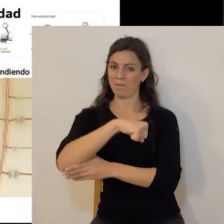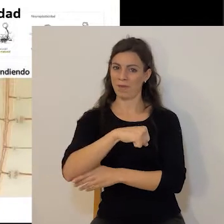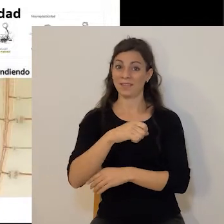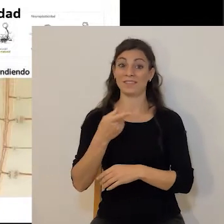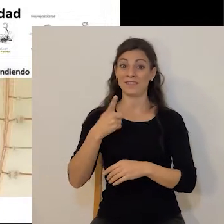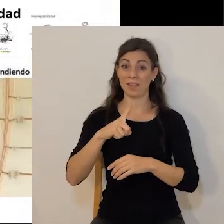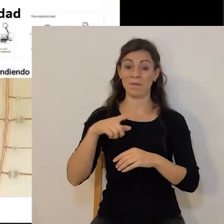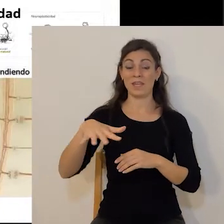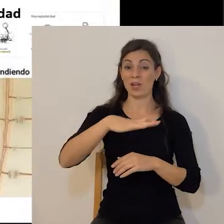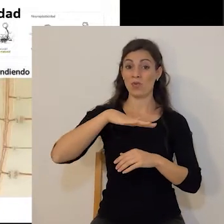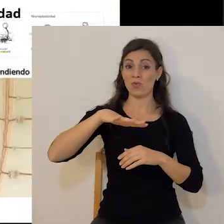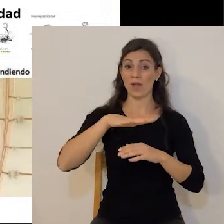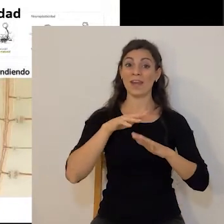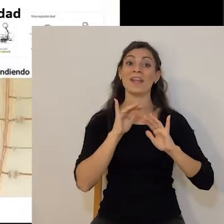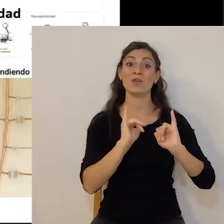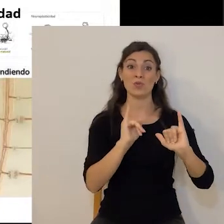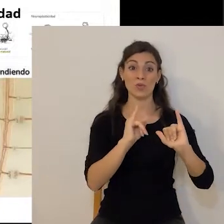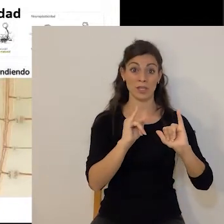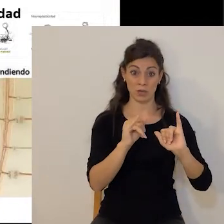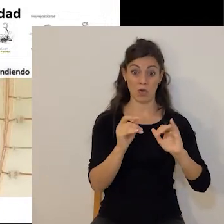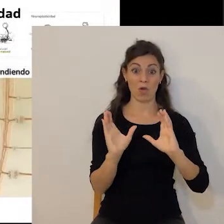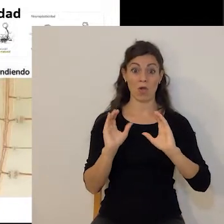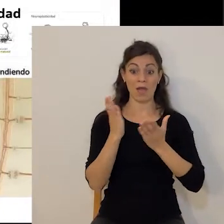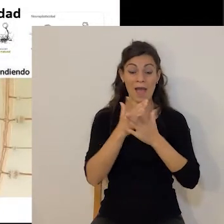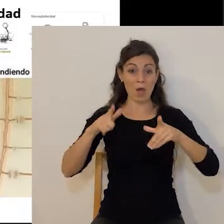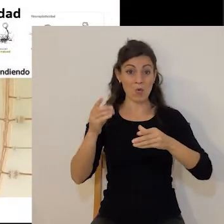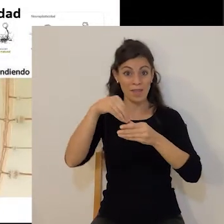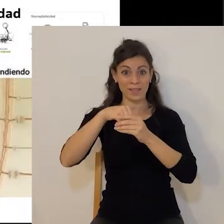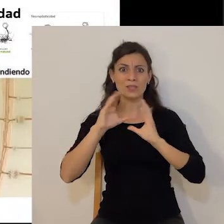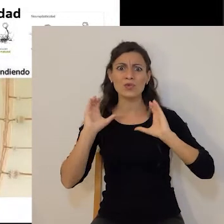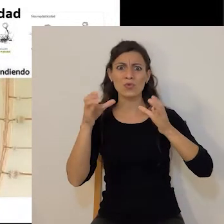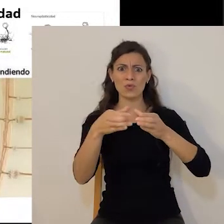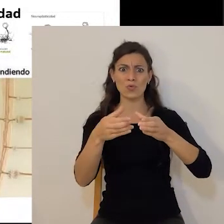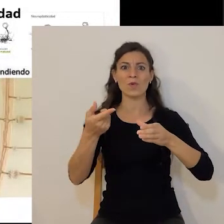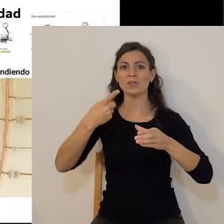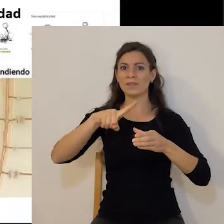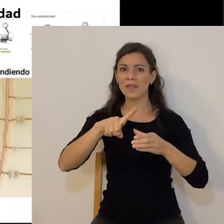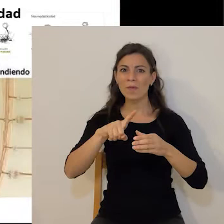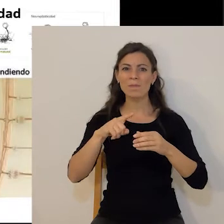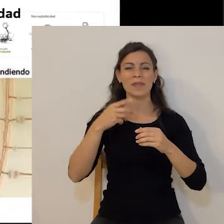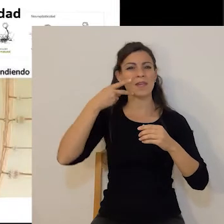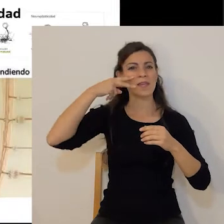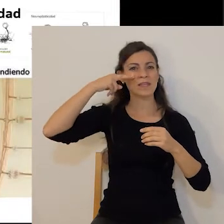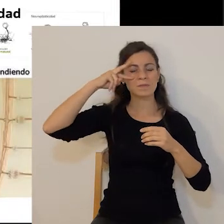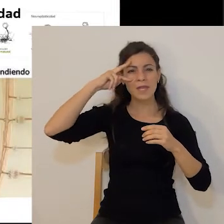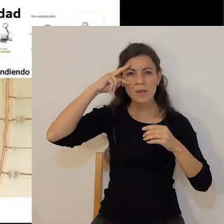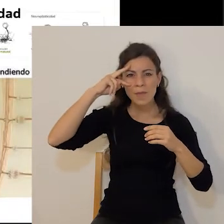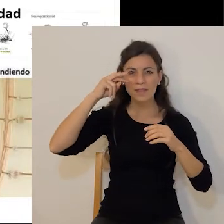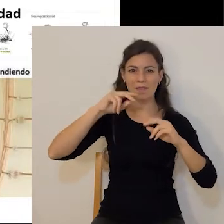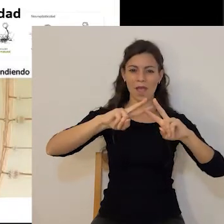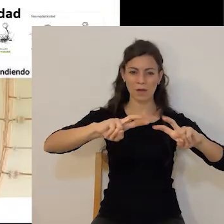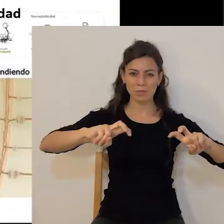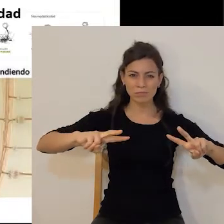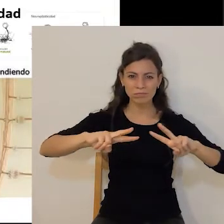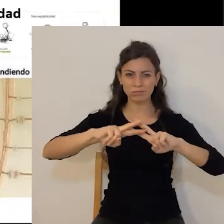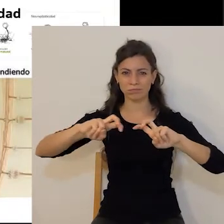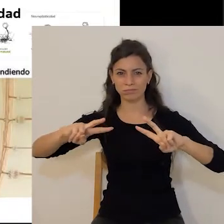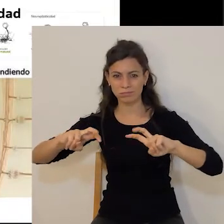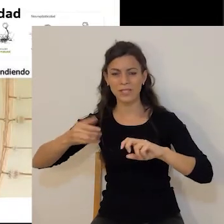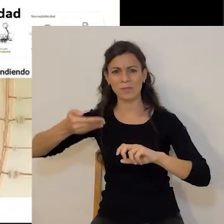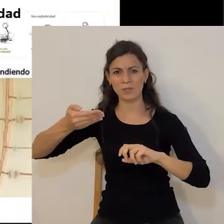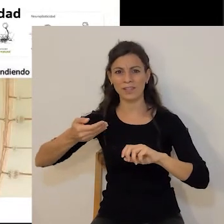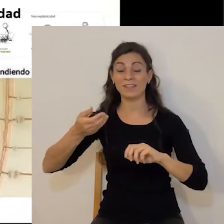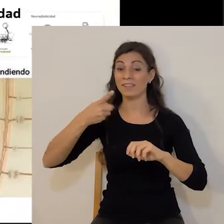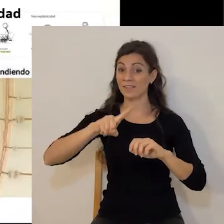lúdicos dentro del aula, en grupo. Por otro lado, hablan de experimentar, de poder experimentar, la importancia